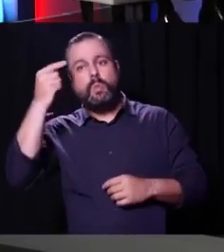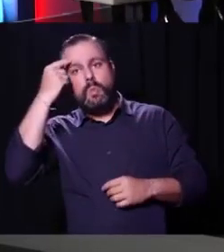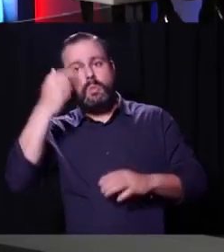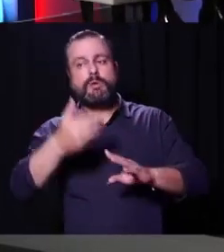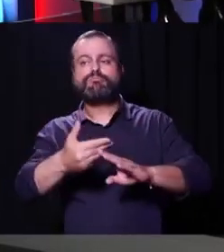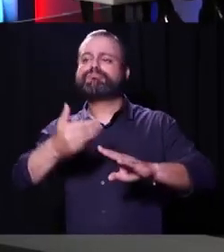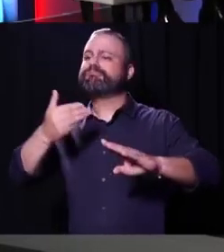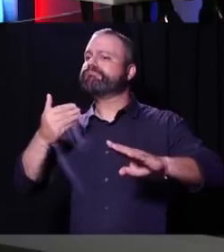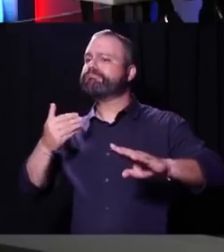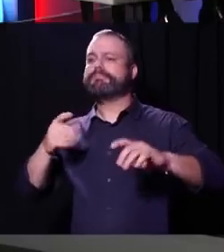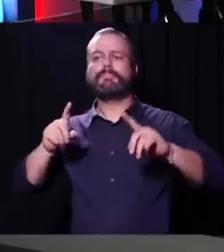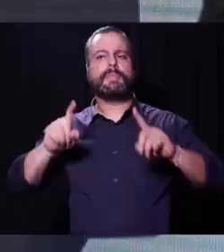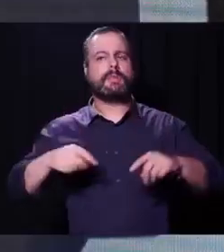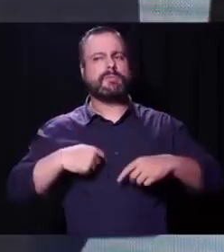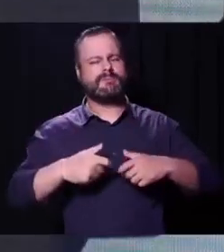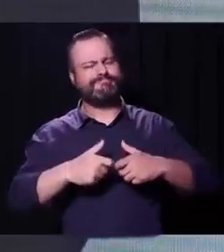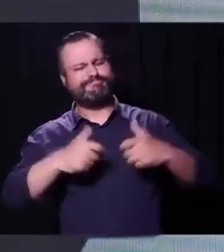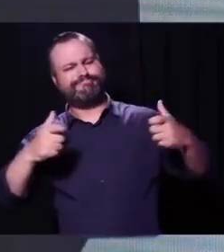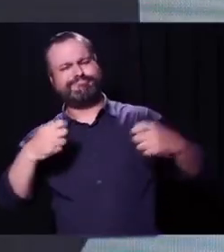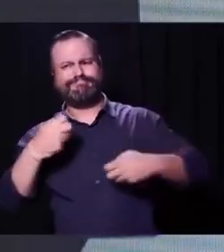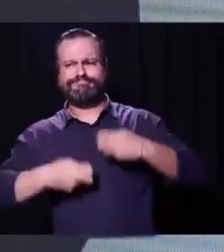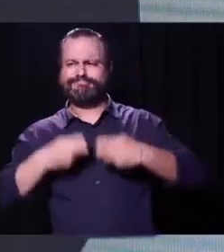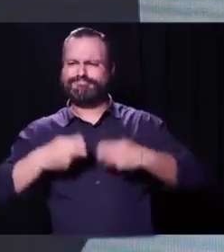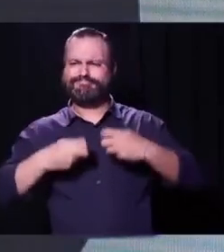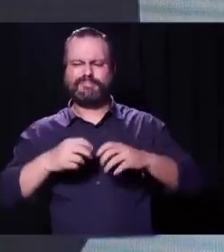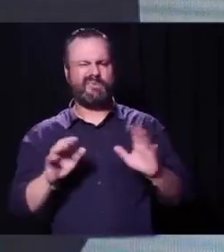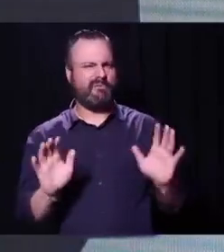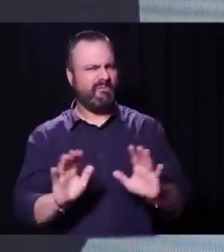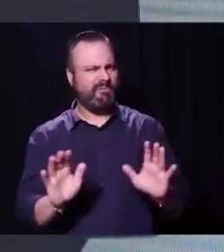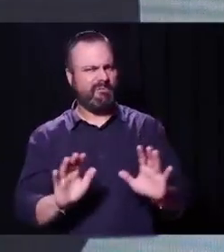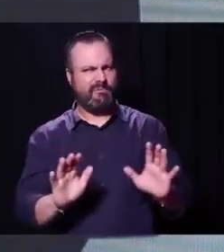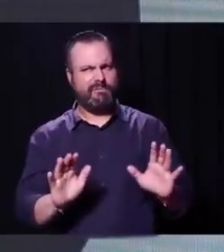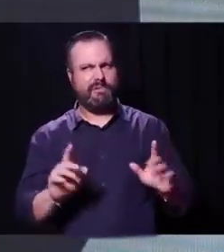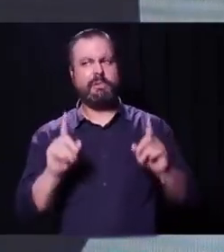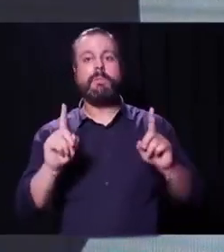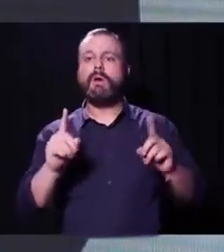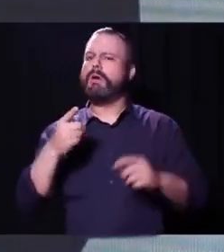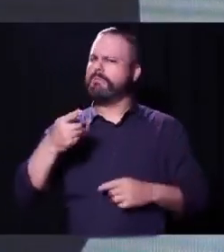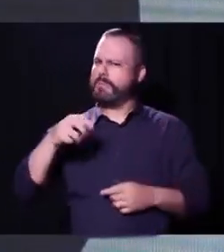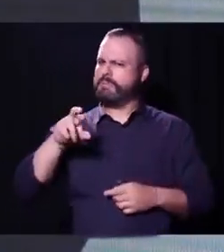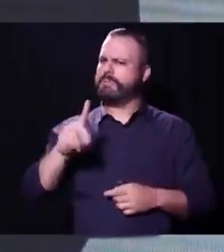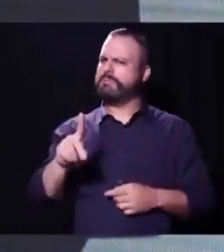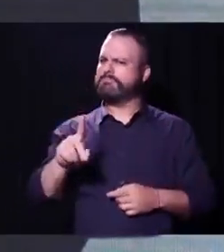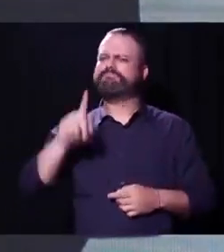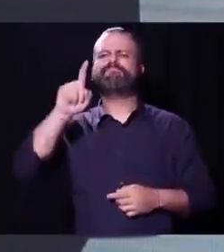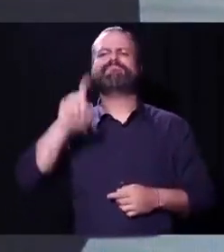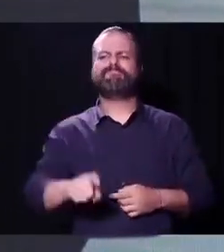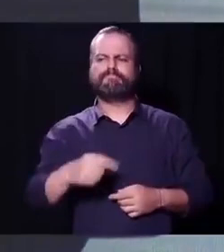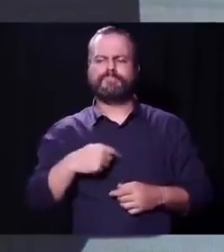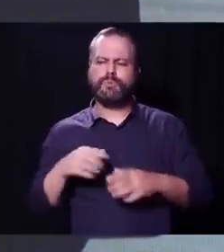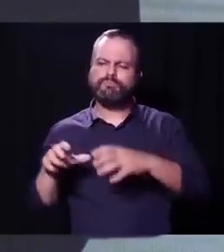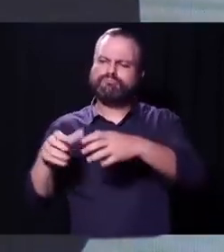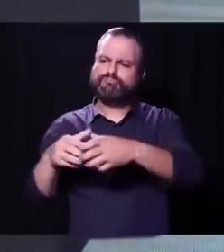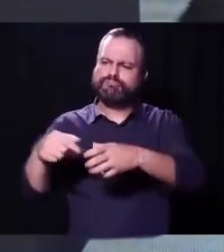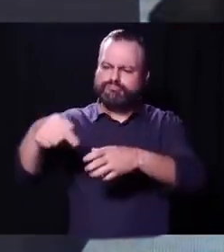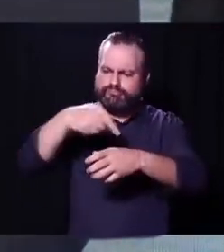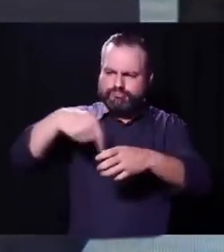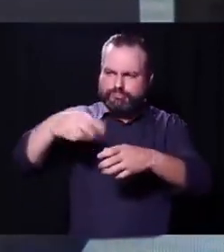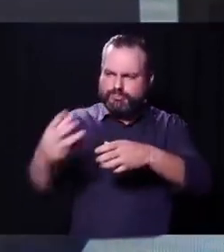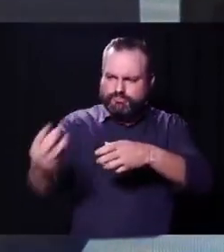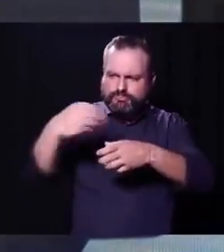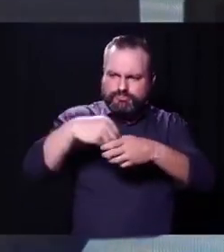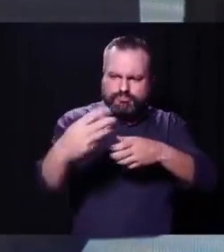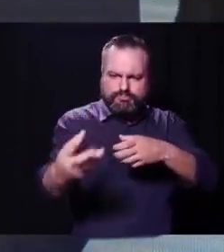grandes problemas que tiene es que no tiene equipo. Bueno, el PRD, gran problema que tiene es que tiene demasiado equipo y que